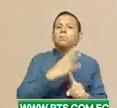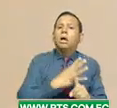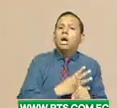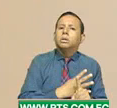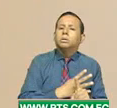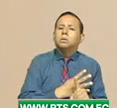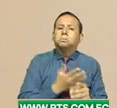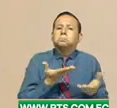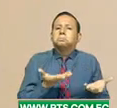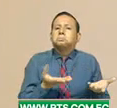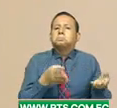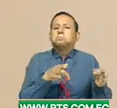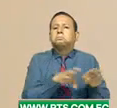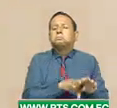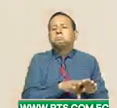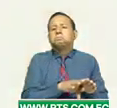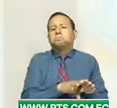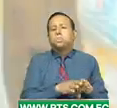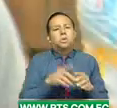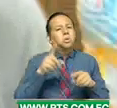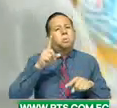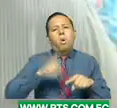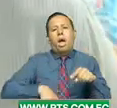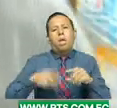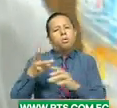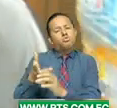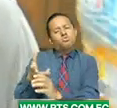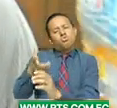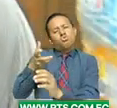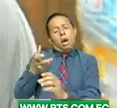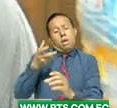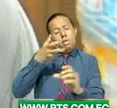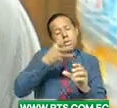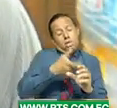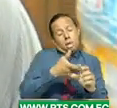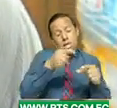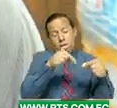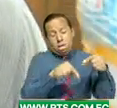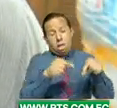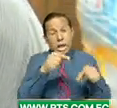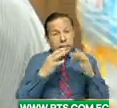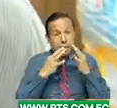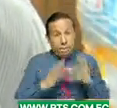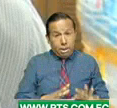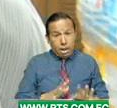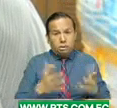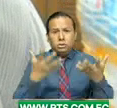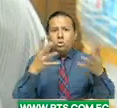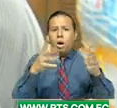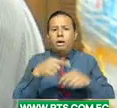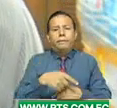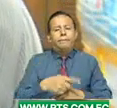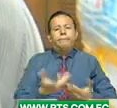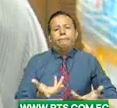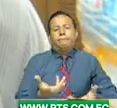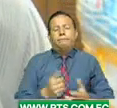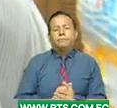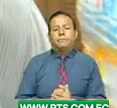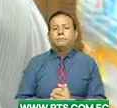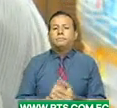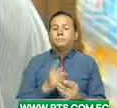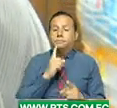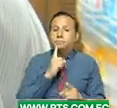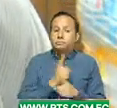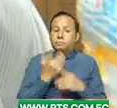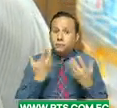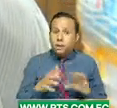gobierno tampoco se podían hacer exámenes. Fue superado al comienzo de este del gobierno. Gracias a Planta Central